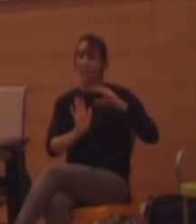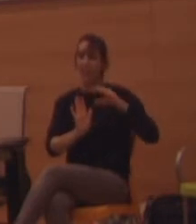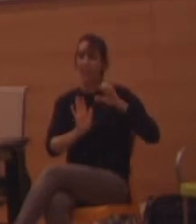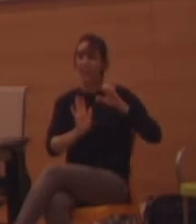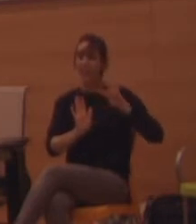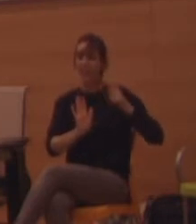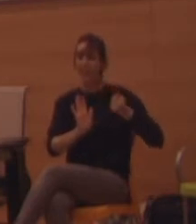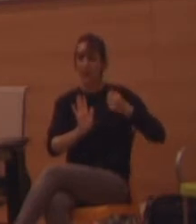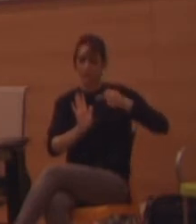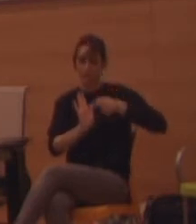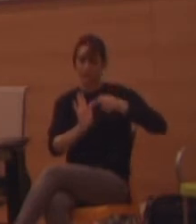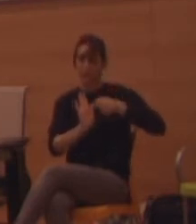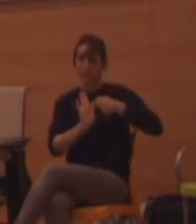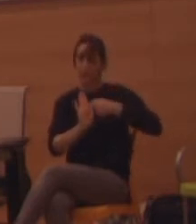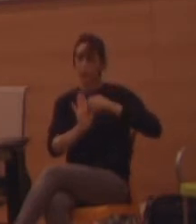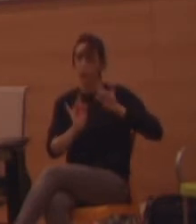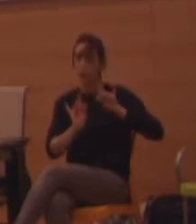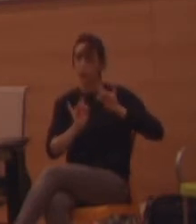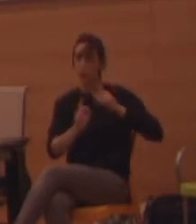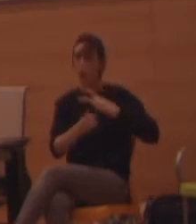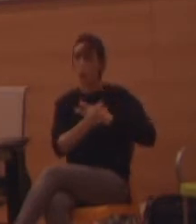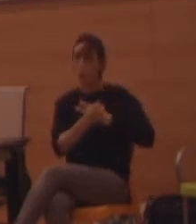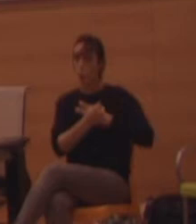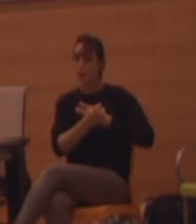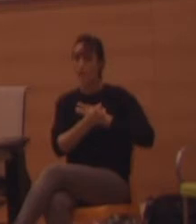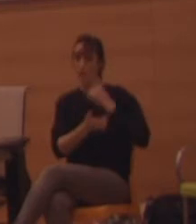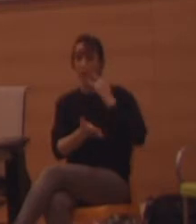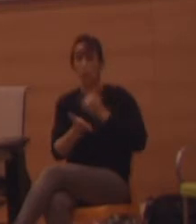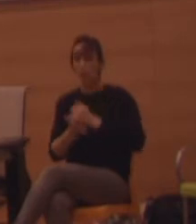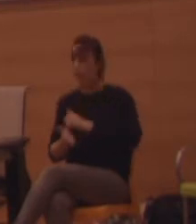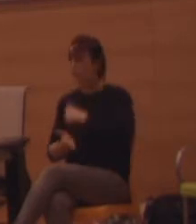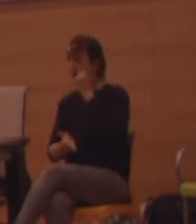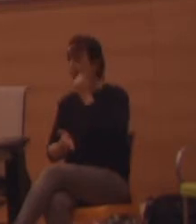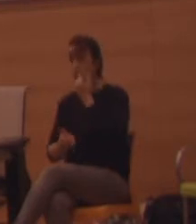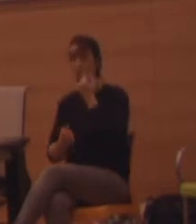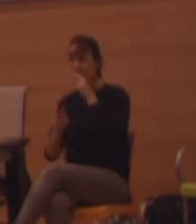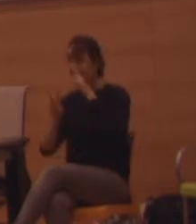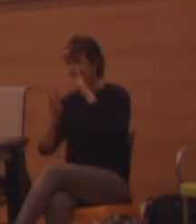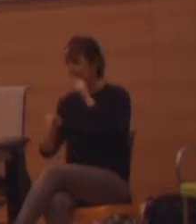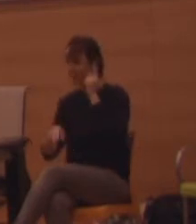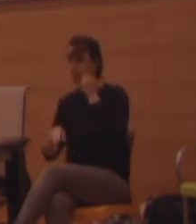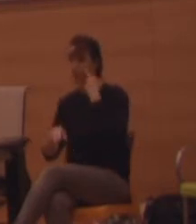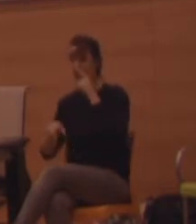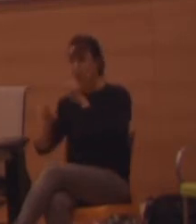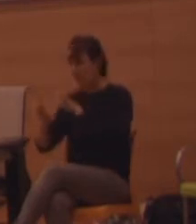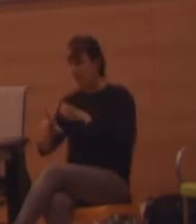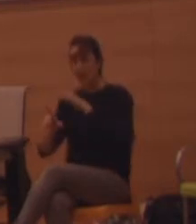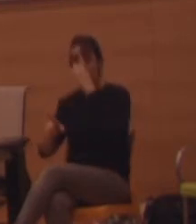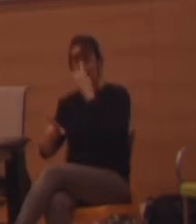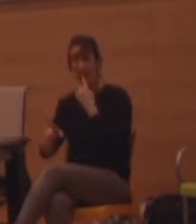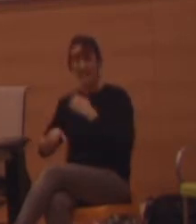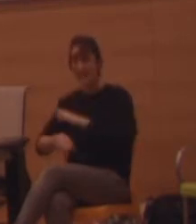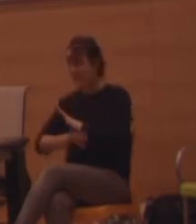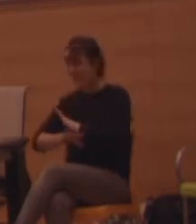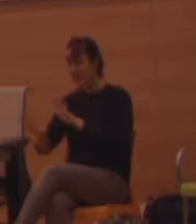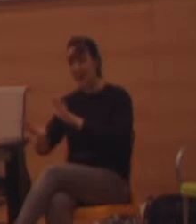tocamos hueso, ahí ya, o sea, al 100%, sin hacer ningún tipo de otra prueba diagnóstica, de imagen ni de nada, podemos